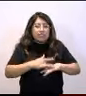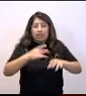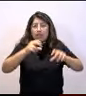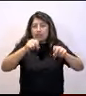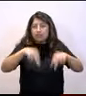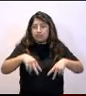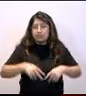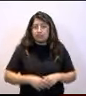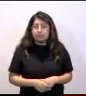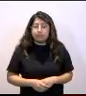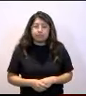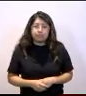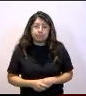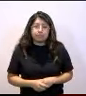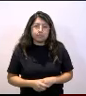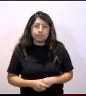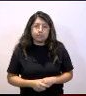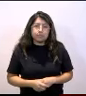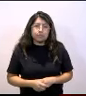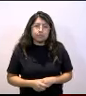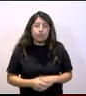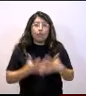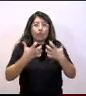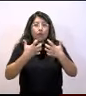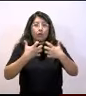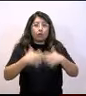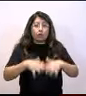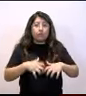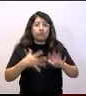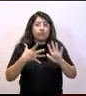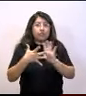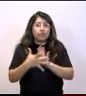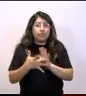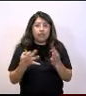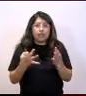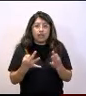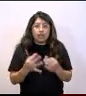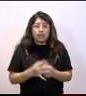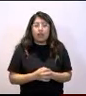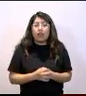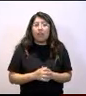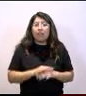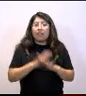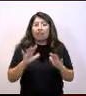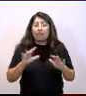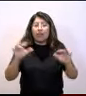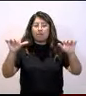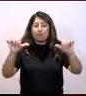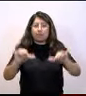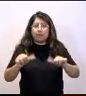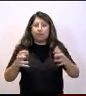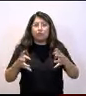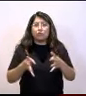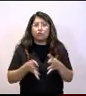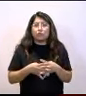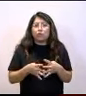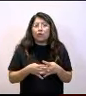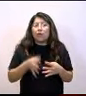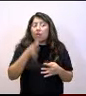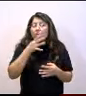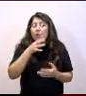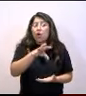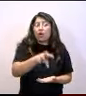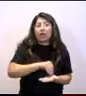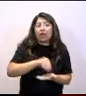social. Un automatismo que supondrá una merma, como decimos, estructural en la recaudación